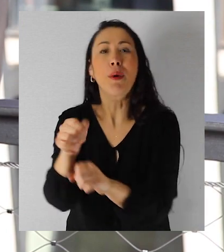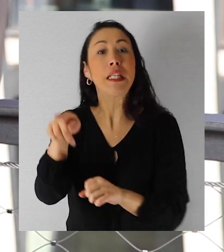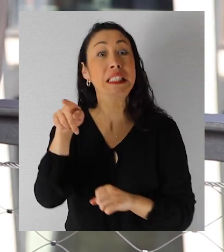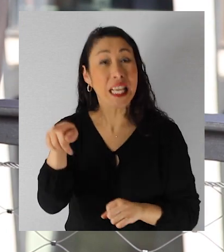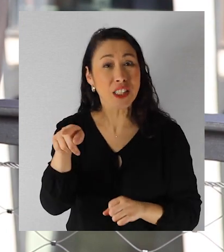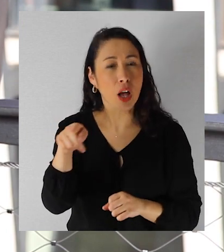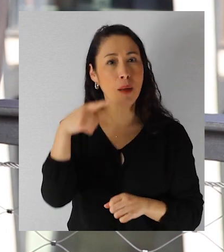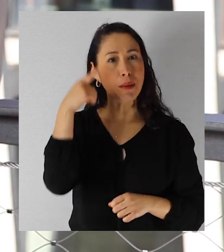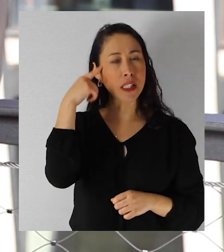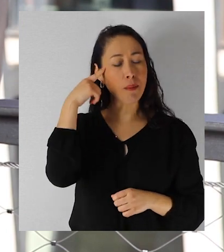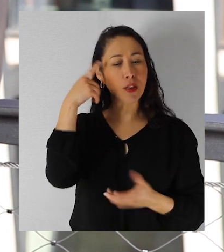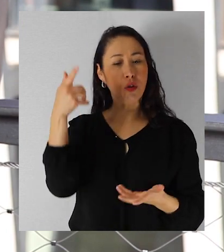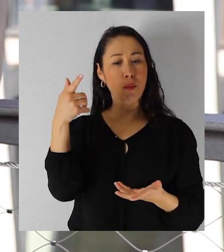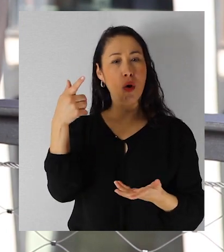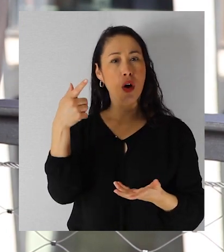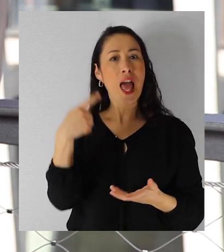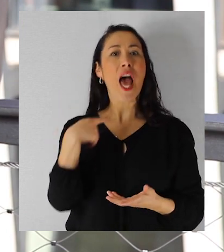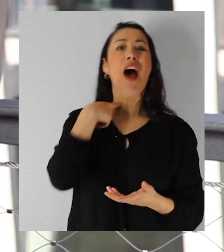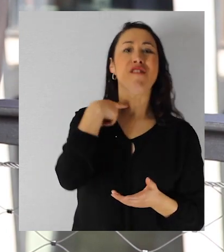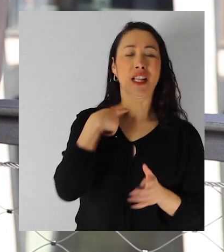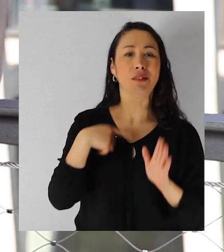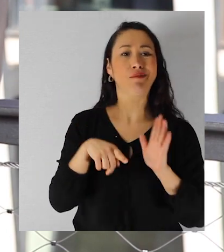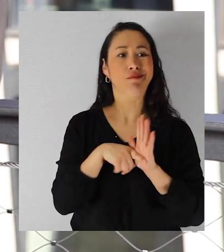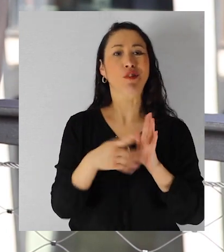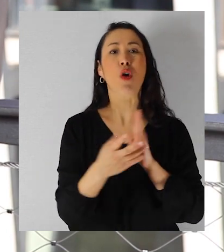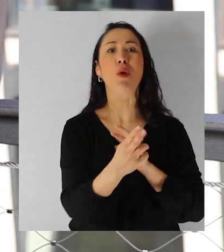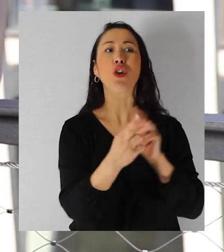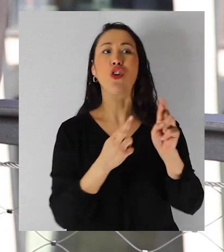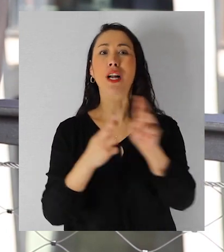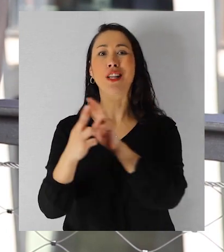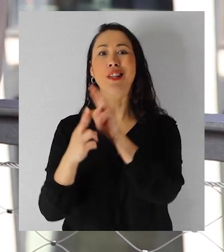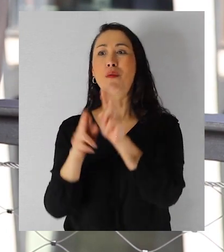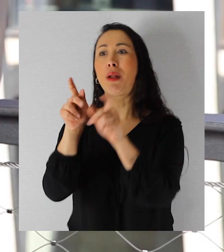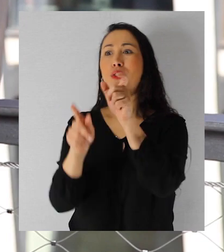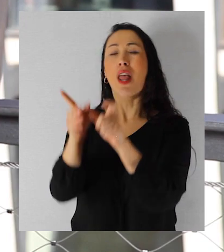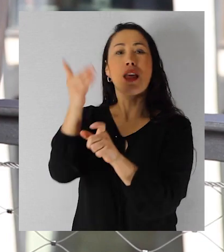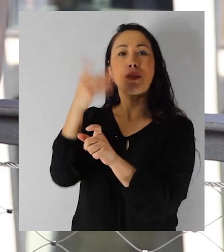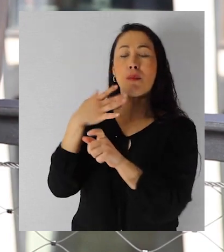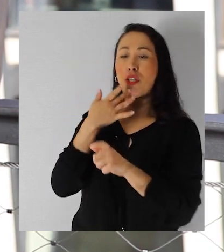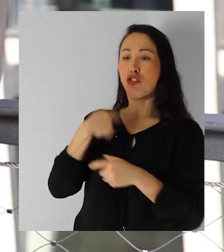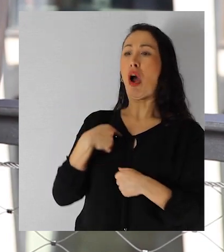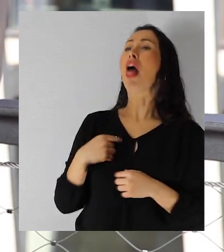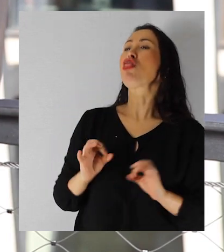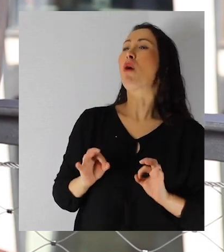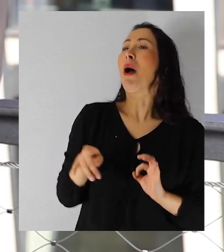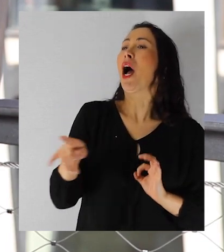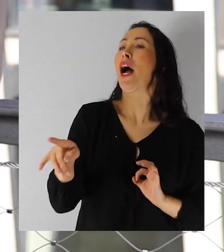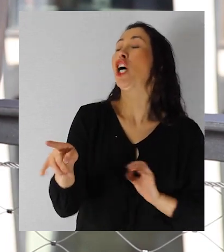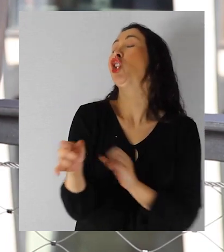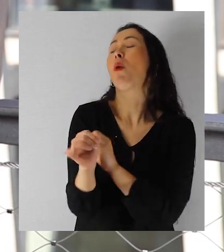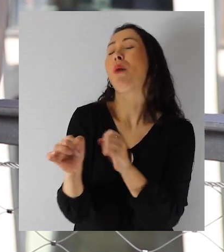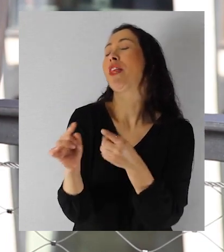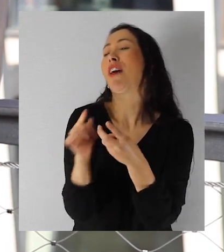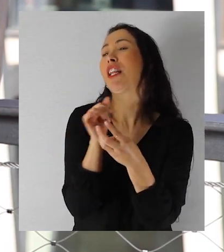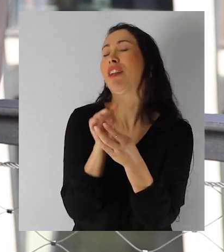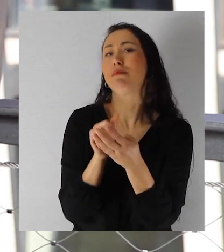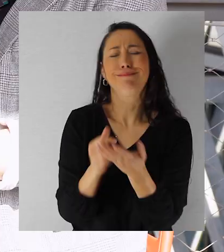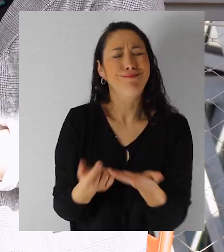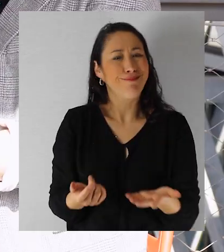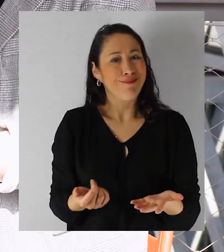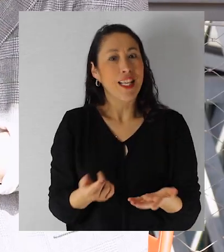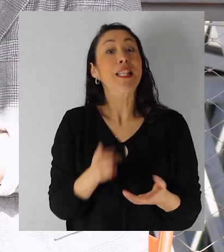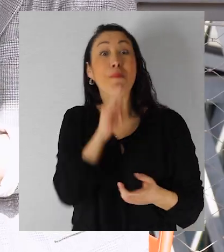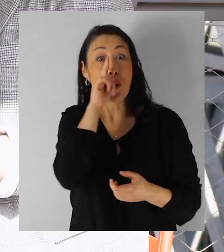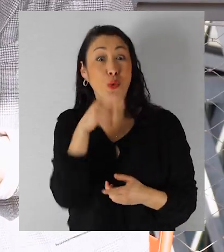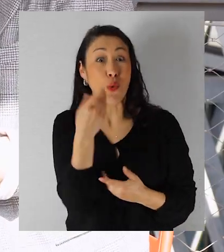afecta mucho la manera en cómo, en general, la gente se relaciona con las personas con discapacidad. Sí. Y ahí me gustaría devolverte la pregunta. Está